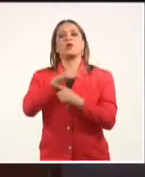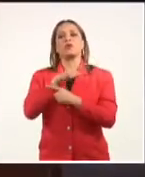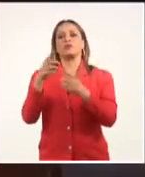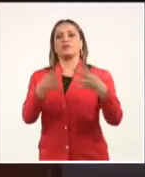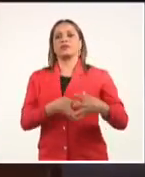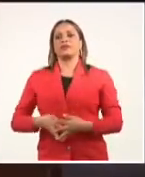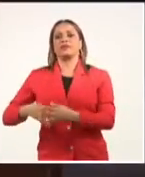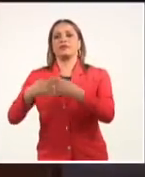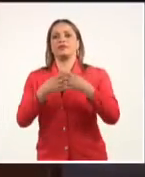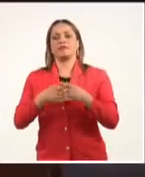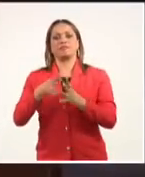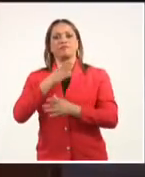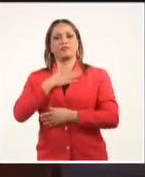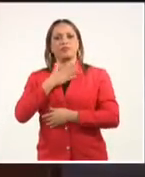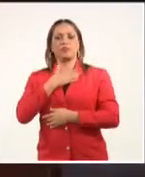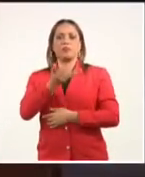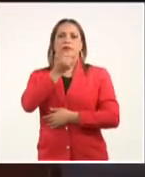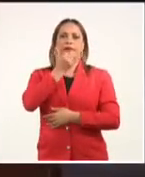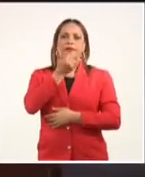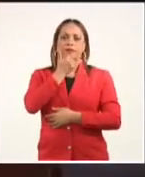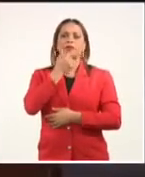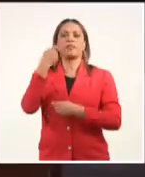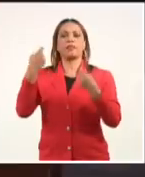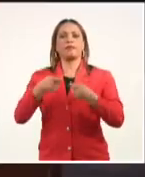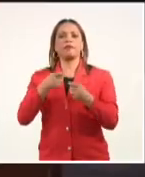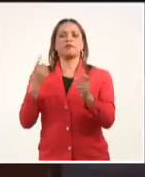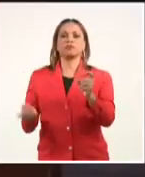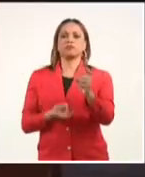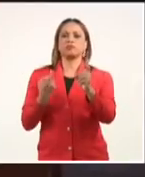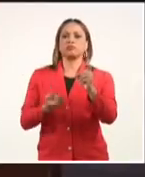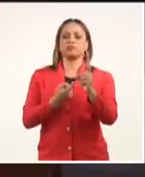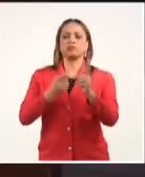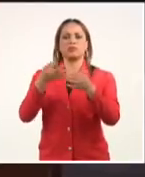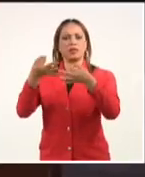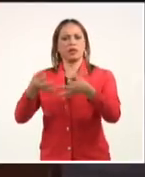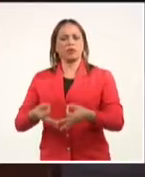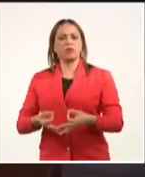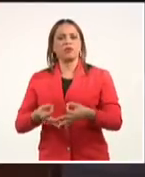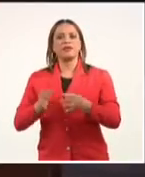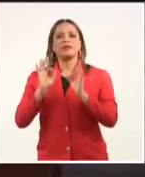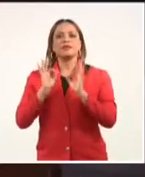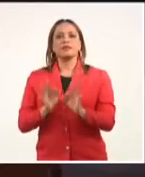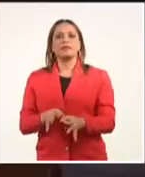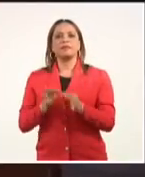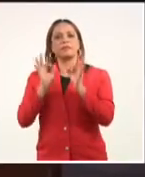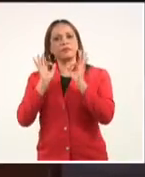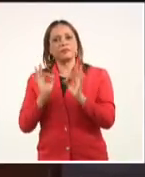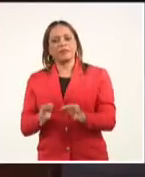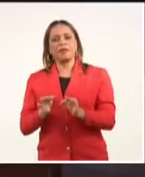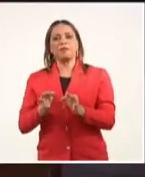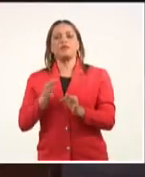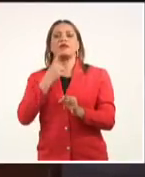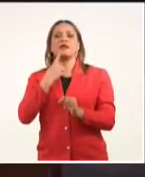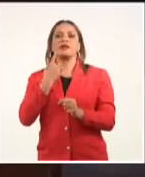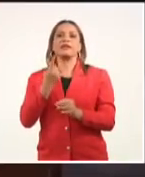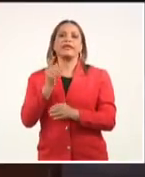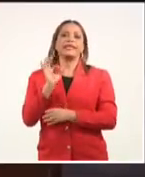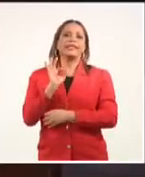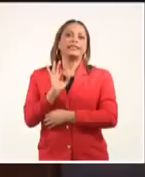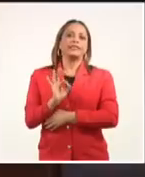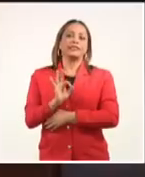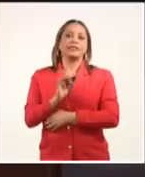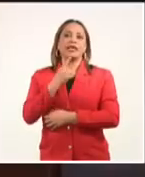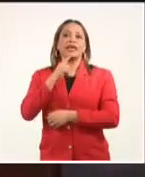nuestros propios errores, seguros de que siempre retumbará